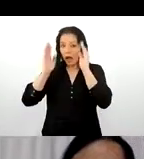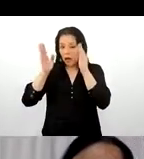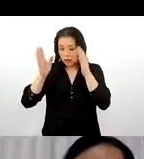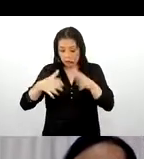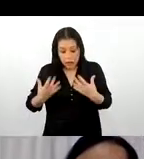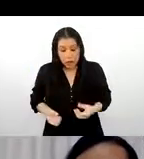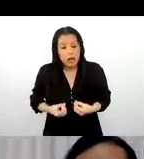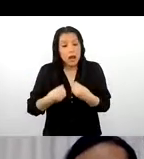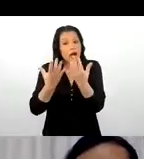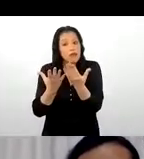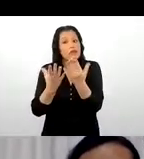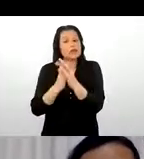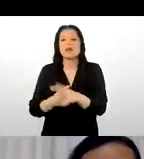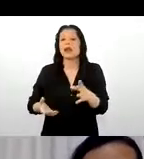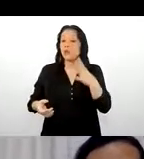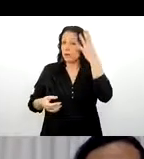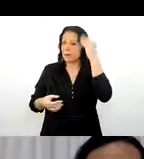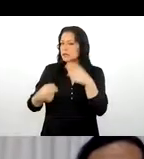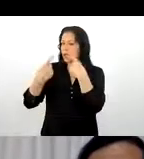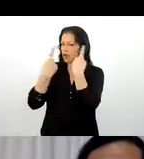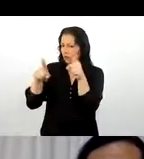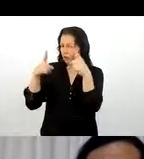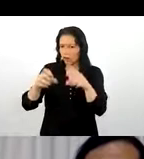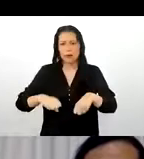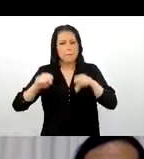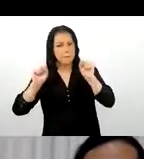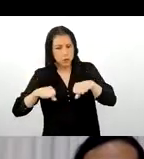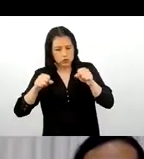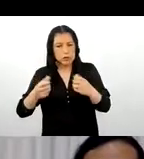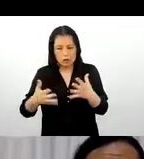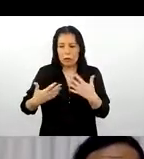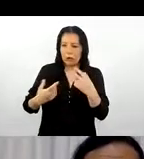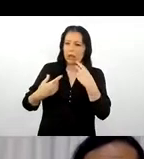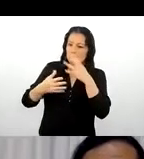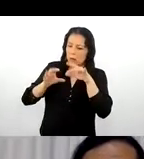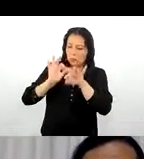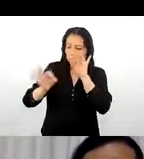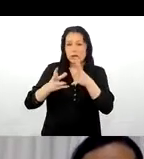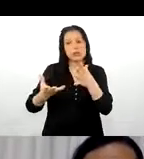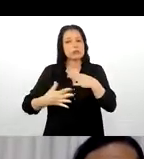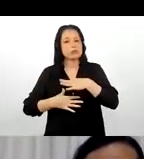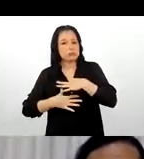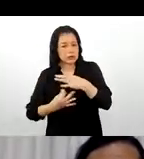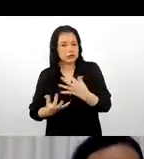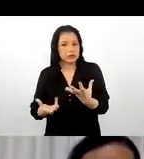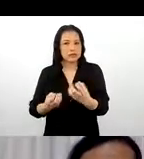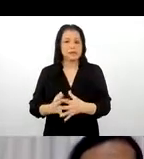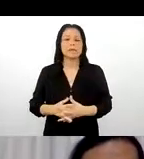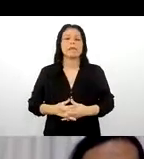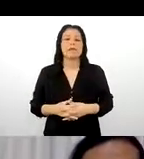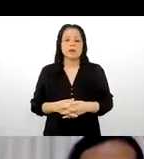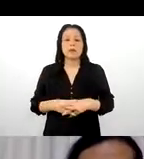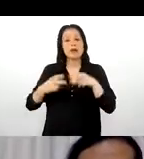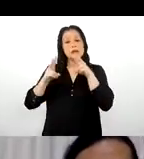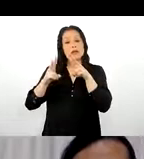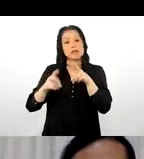ofrecerle justamente una gran variedad de posibilidades que pueda interesar, ¿no? Y bueno, esta es una data